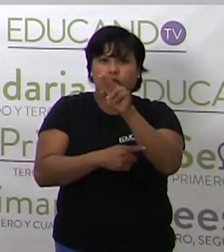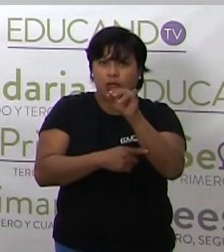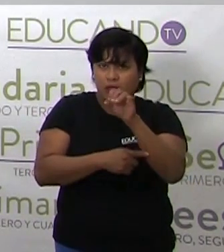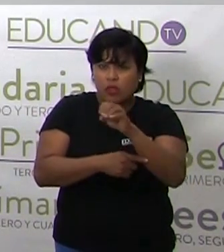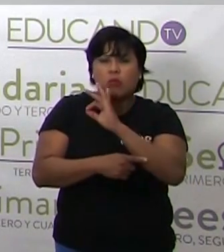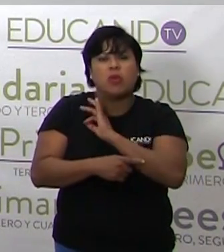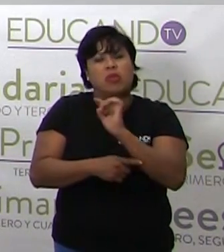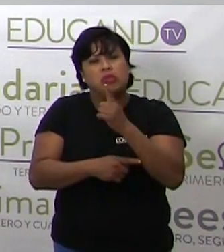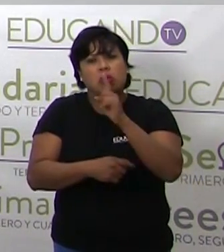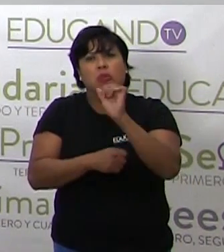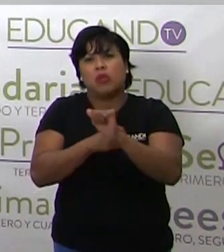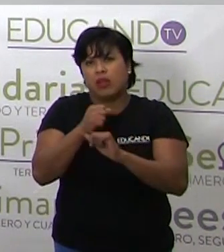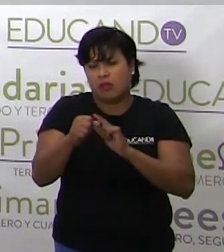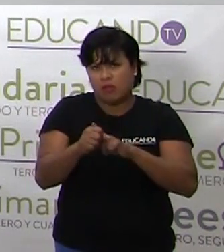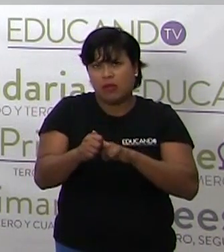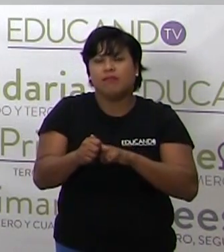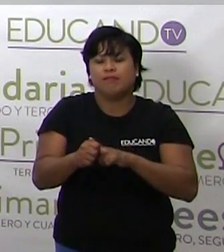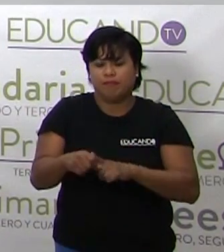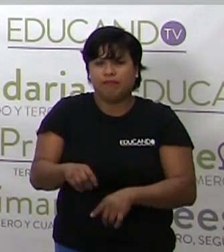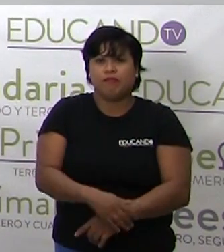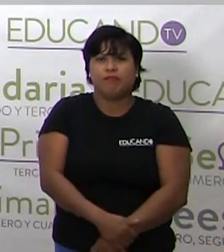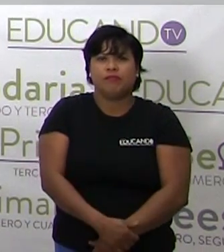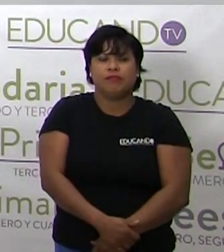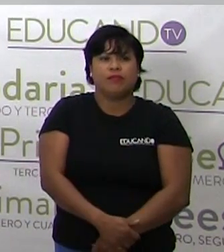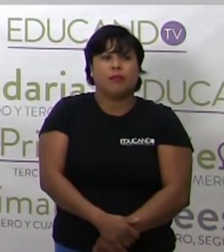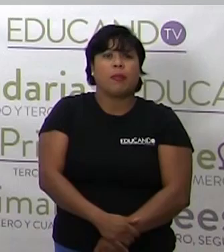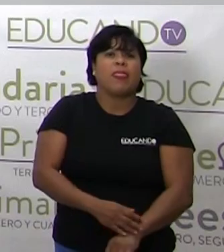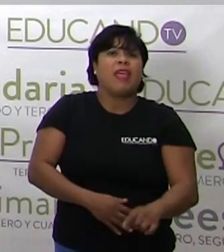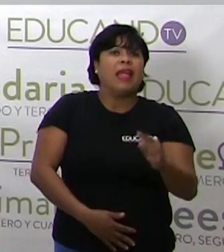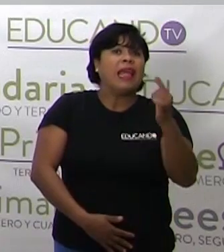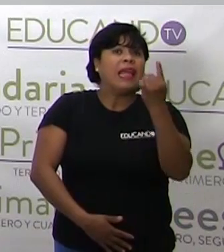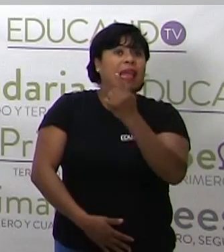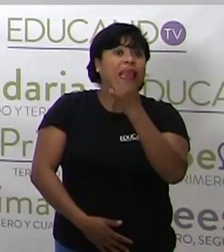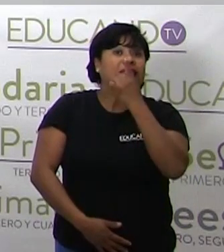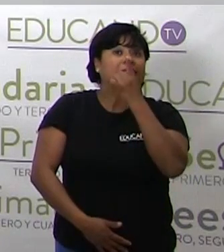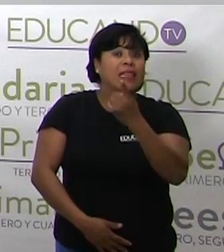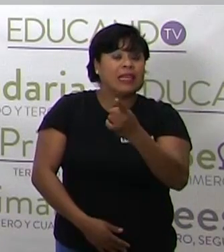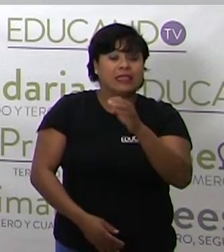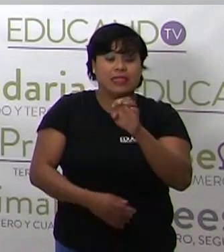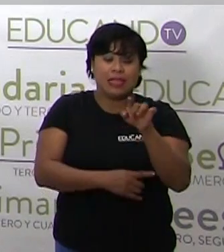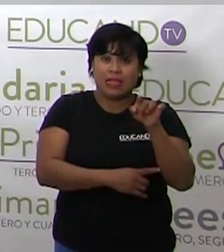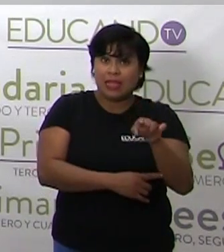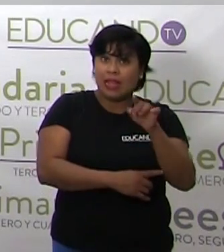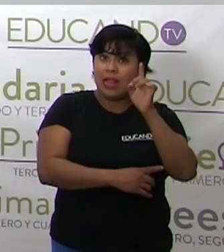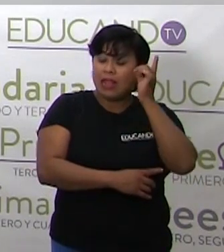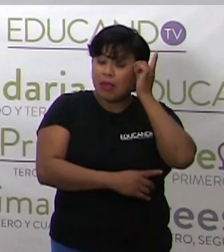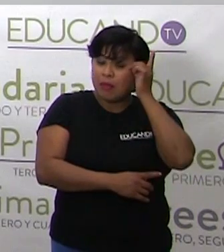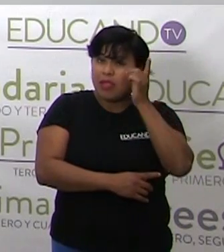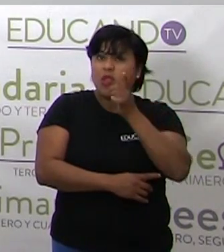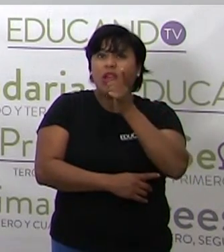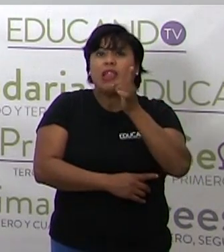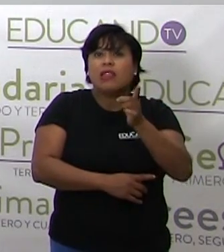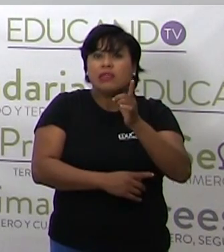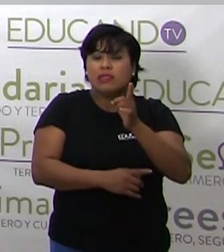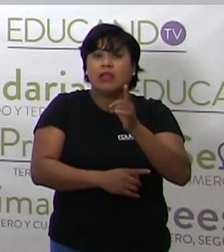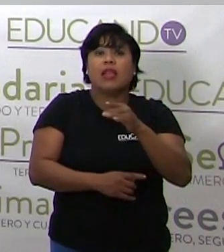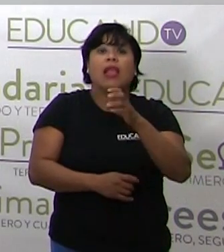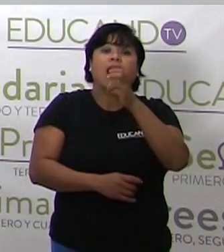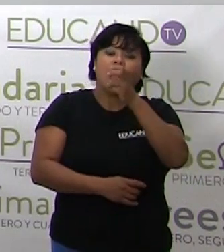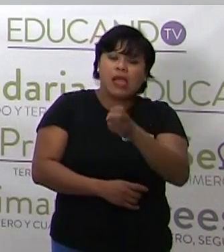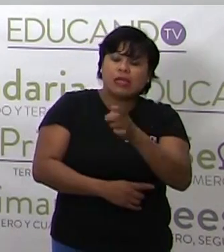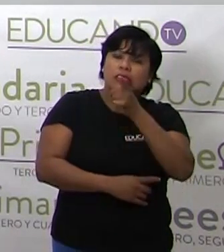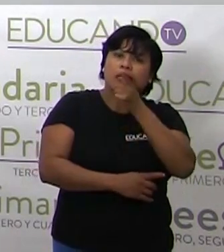ser un animal, les repito. ¿Qué se está diciendo del caballo de Carlos? Se está